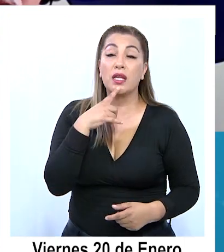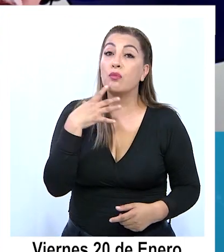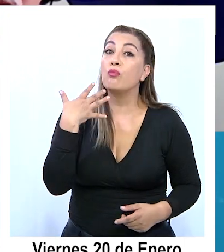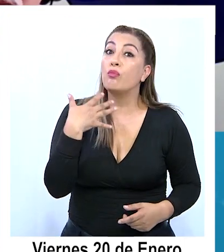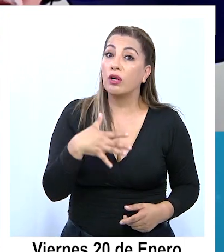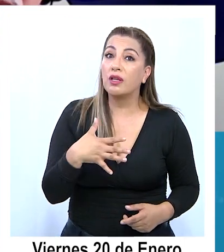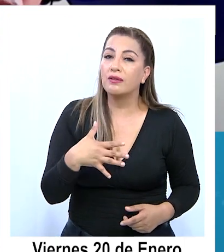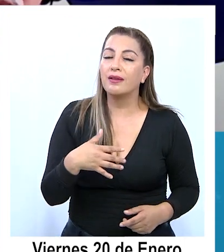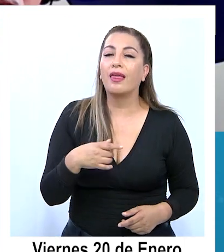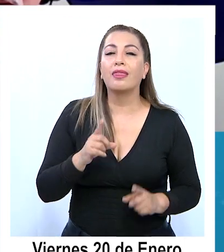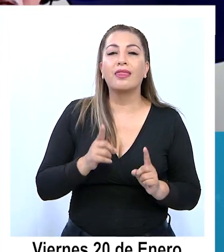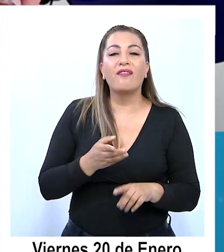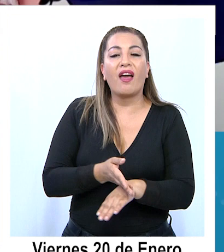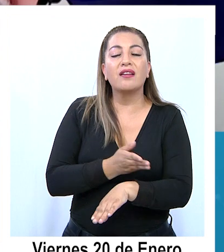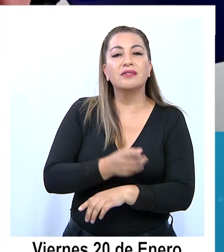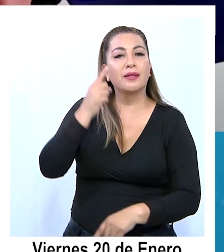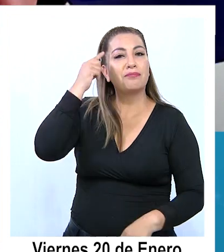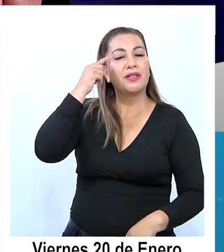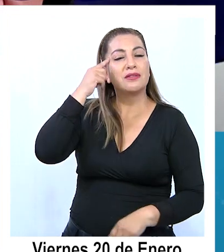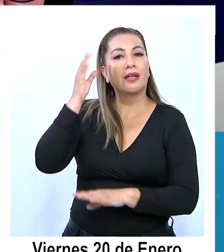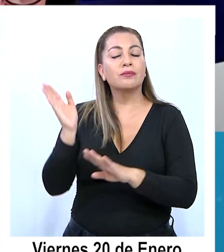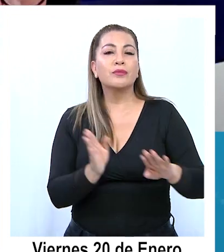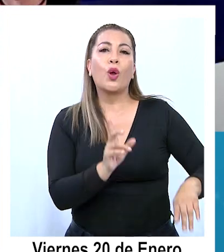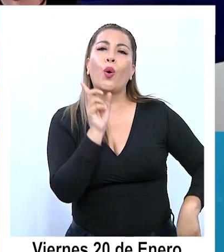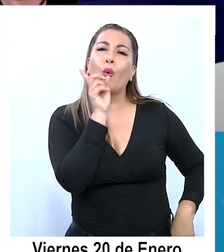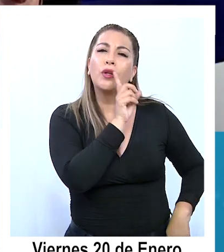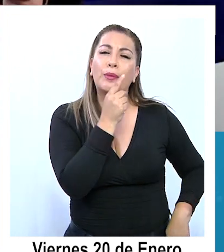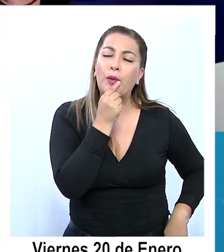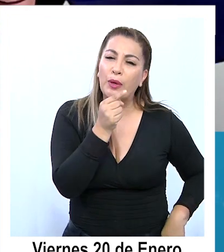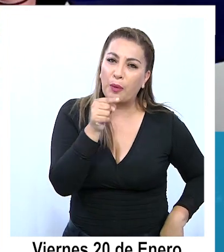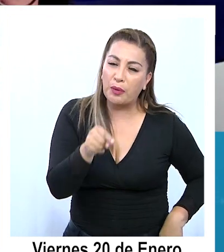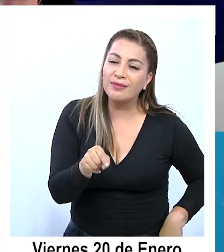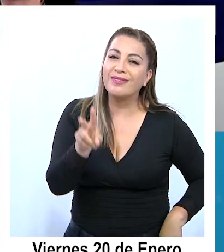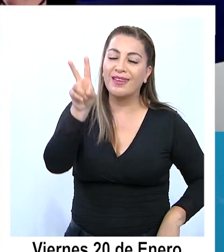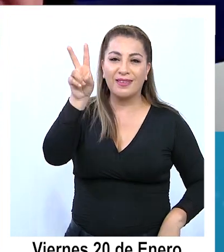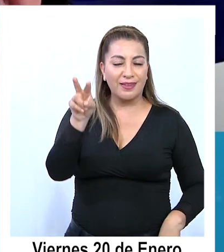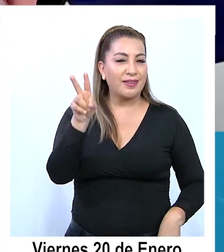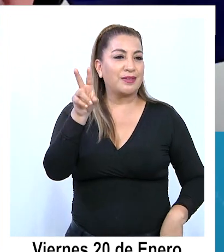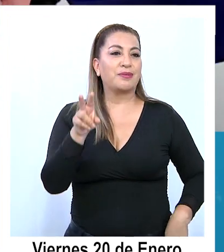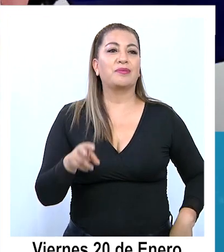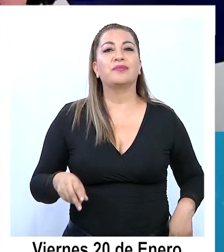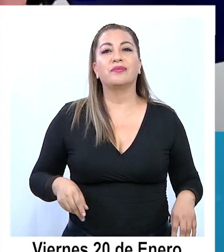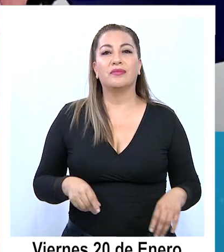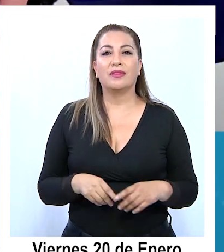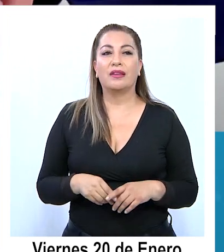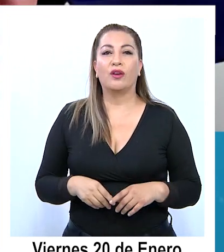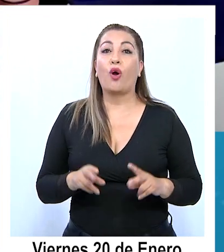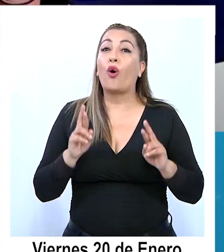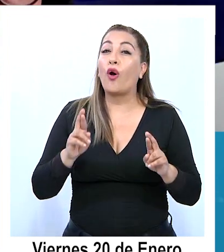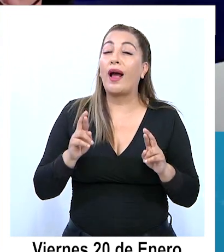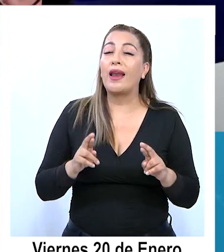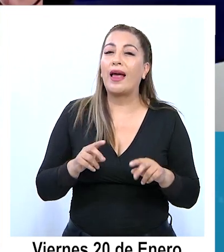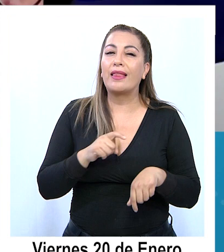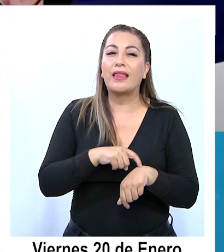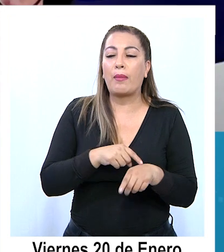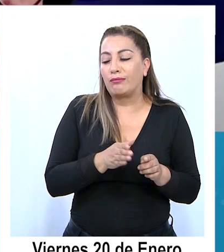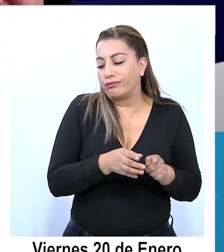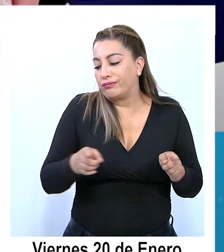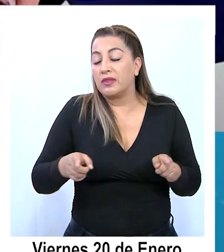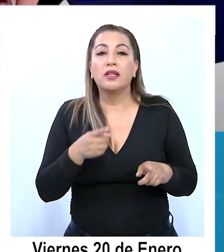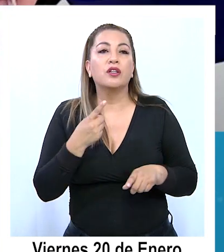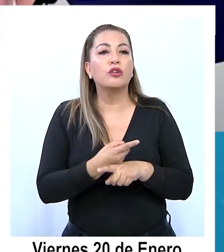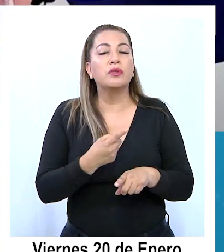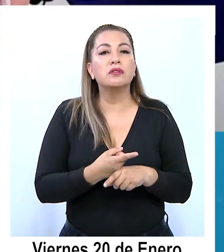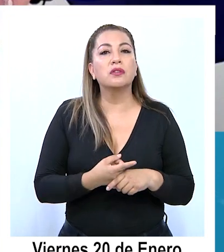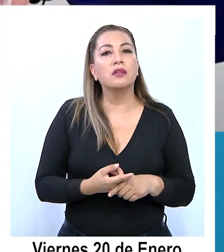de racionalidad. Sí. Por último, en este ámbito, senador, a ver si alcanzamos a hablar un poco de otras cosas. ¿Van a